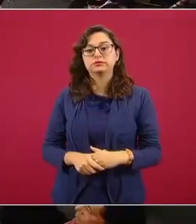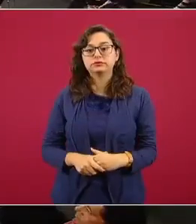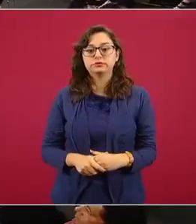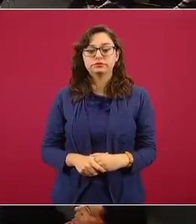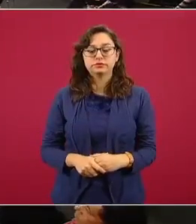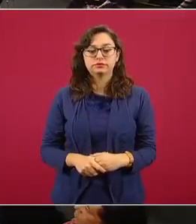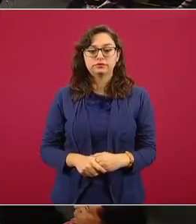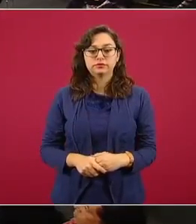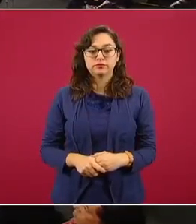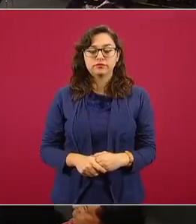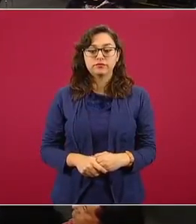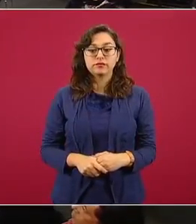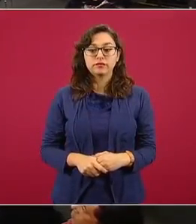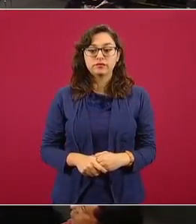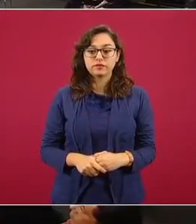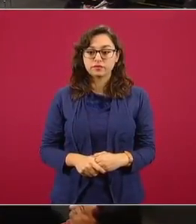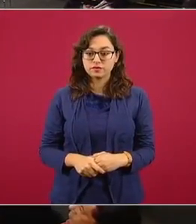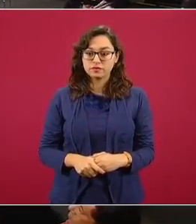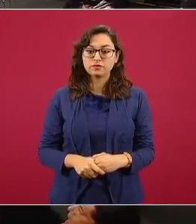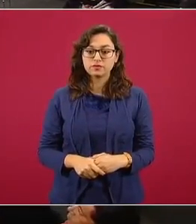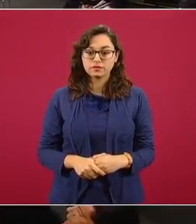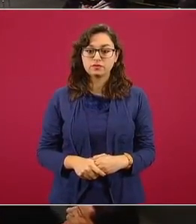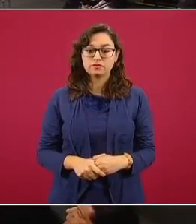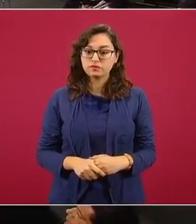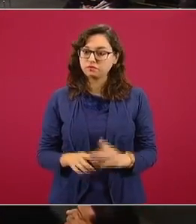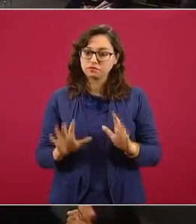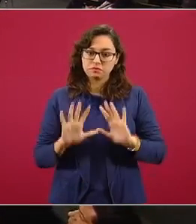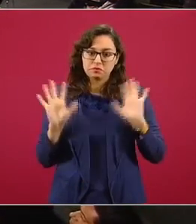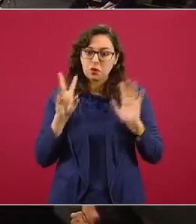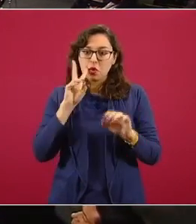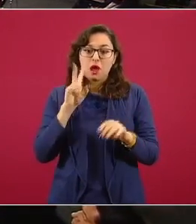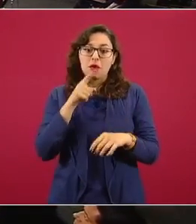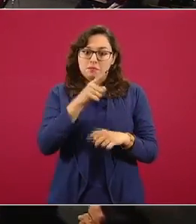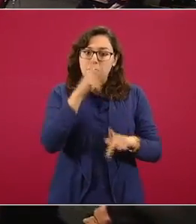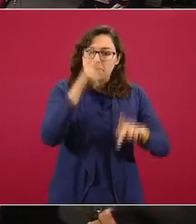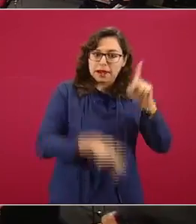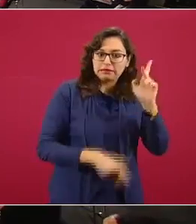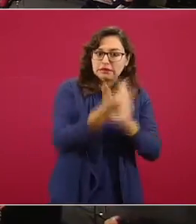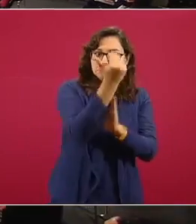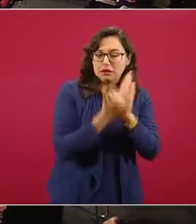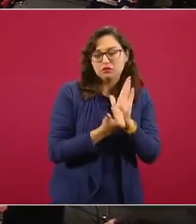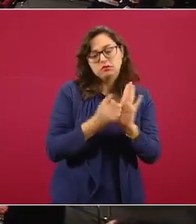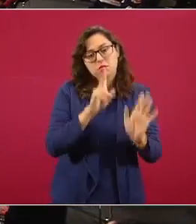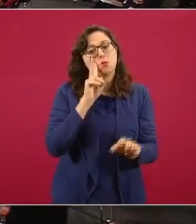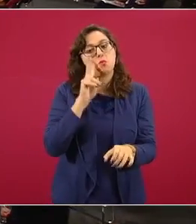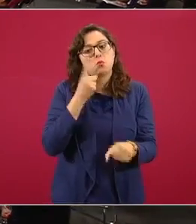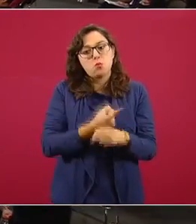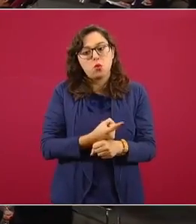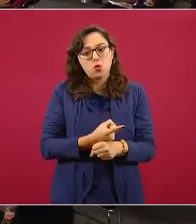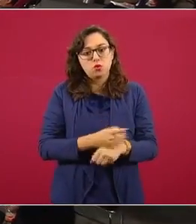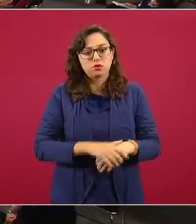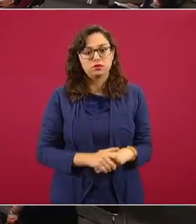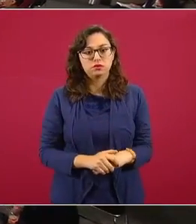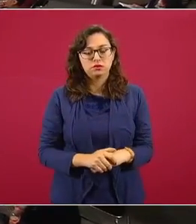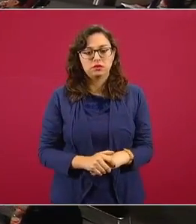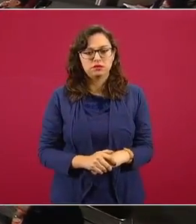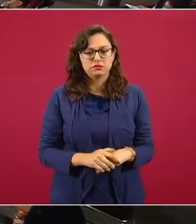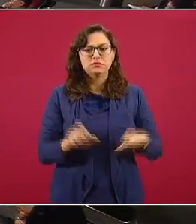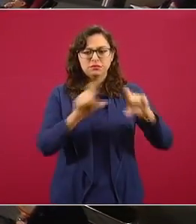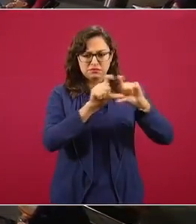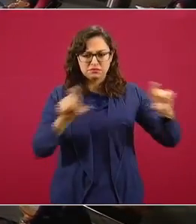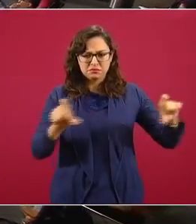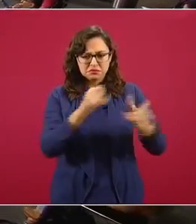No, está en… Claro, es voluntario. Pero se decidió, a ver si nos da una fórmula